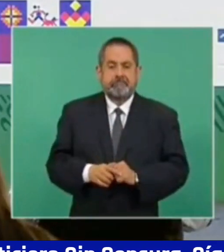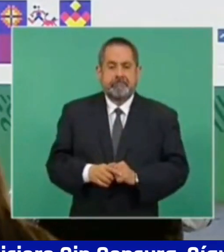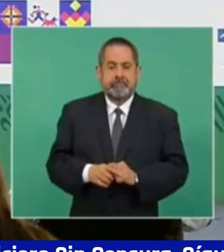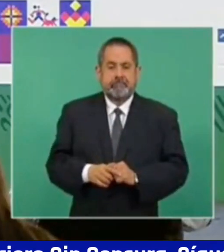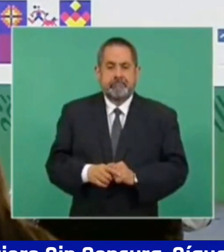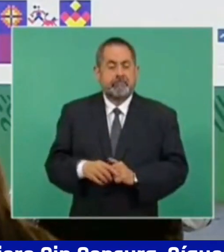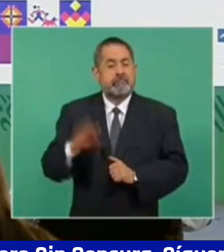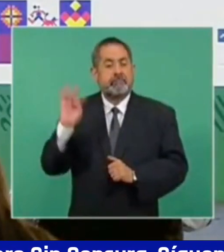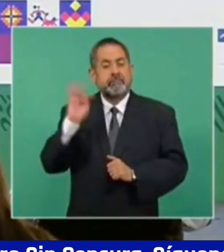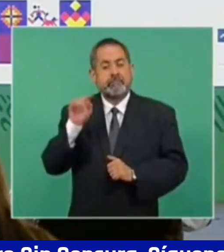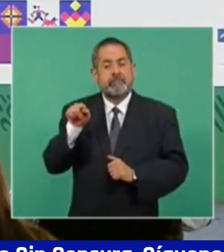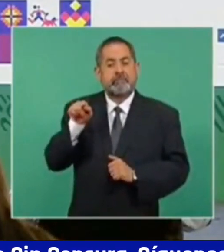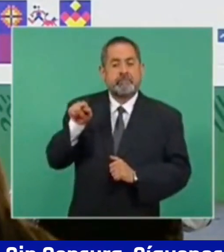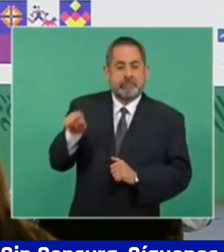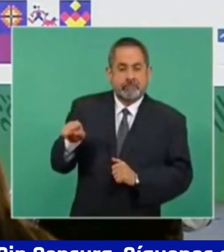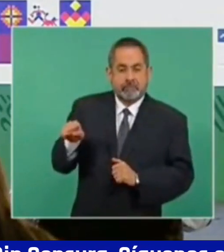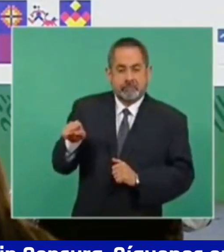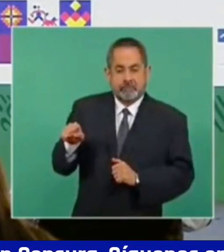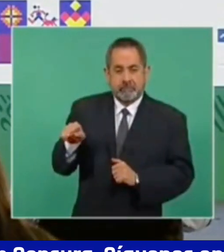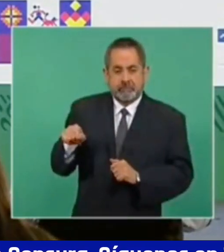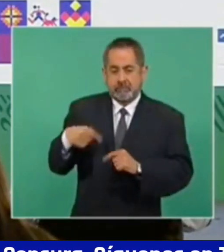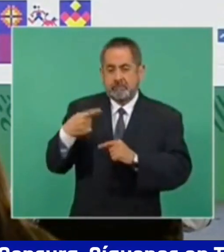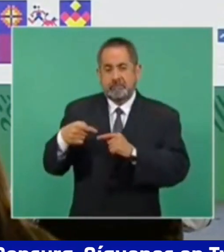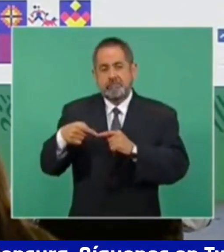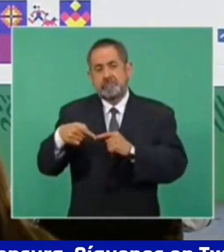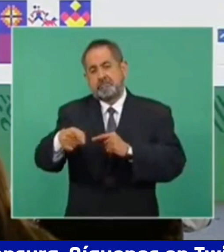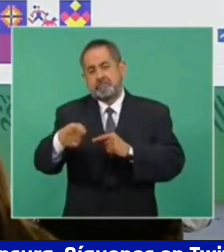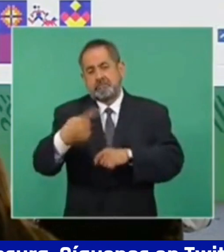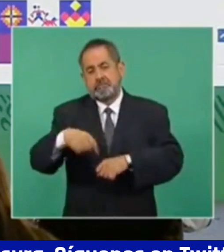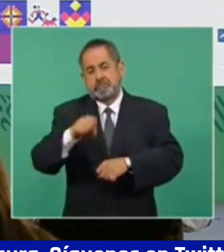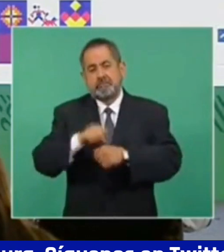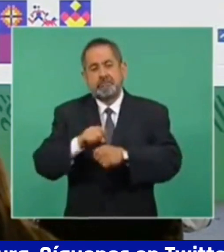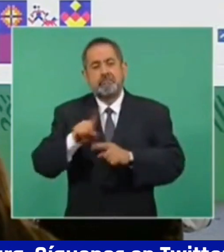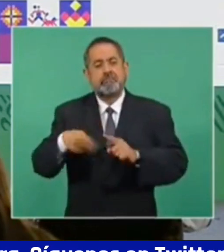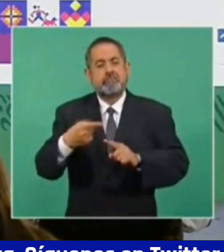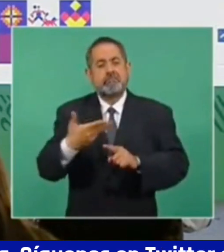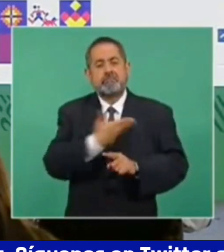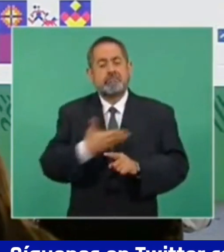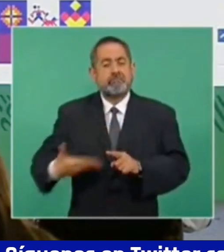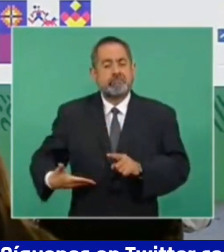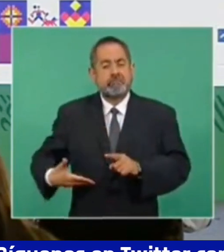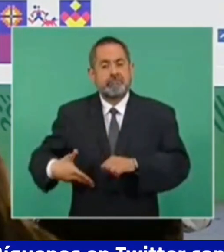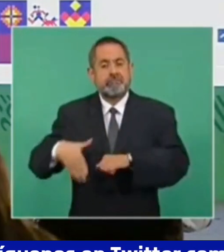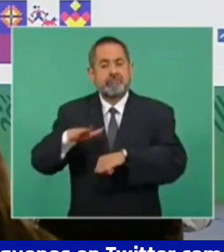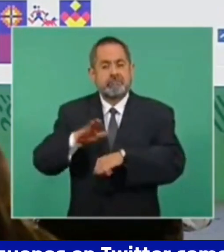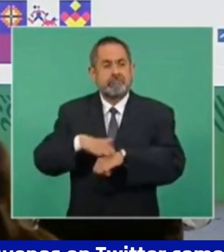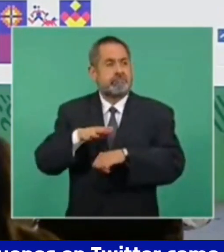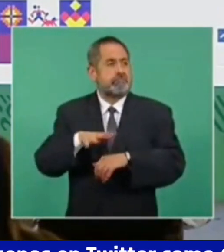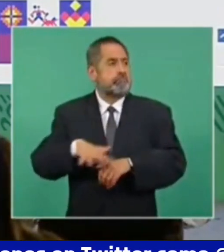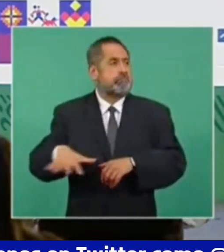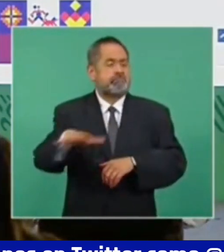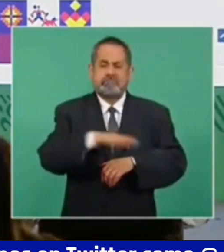podría convertirse en las siguientes pocas semanas en el presidente con mayor niveles de